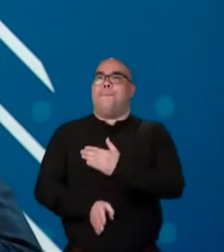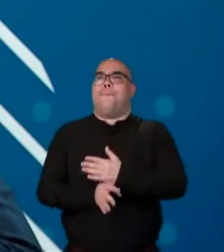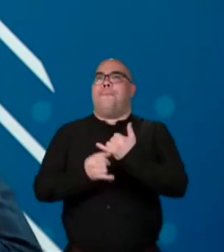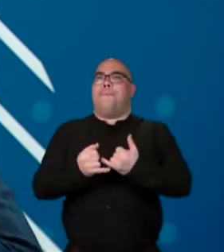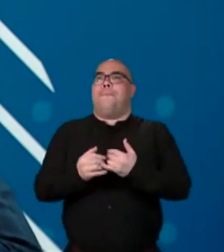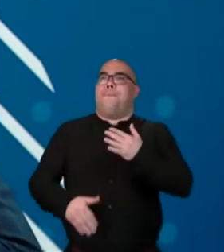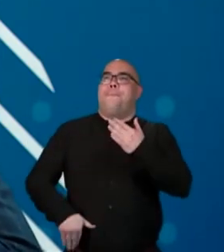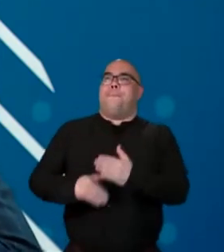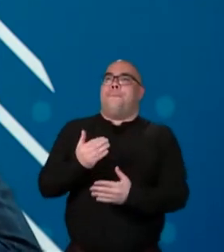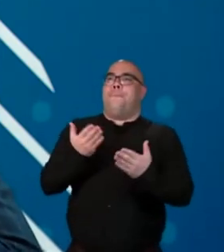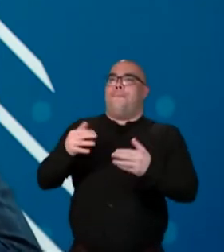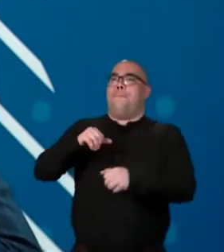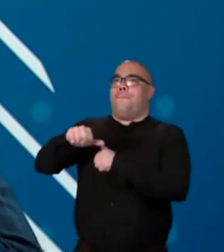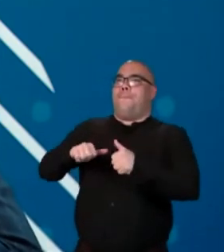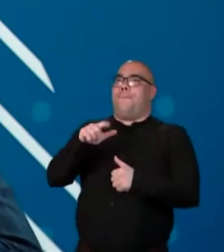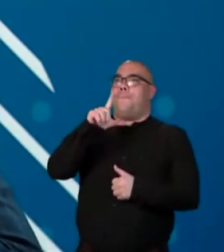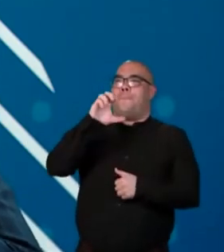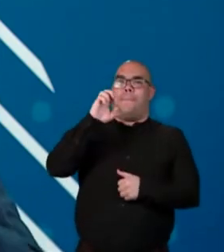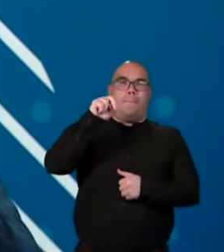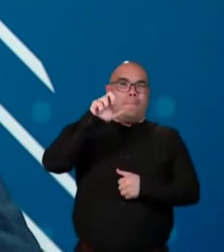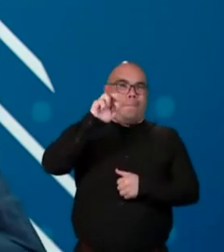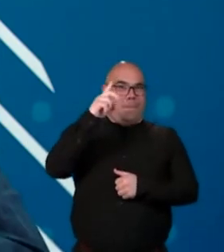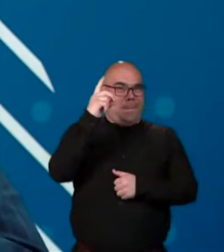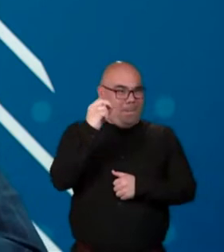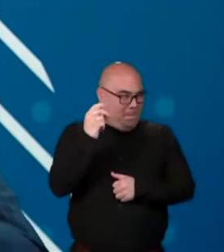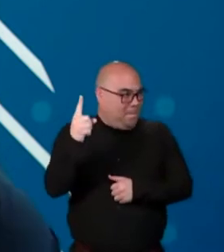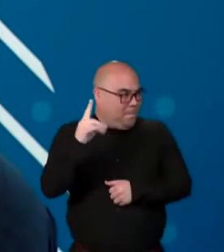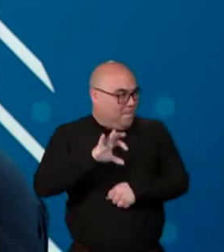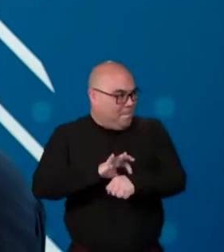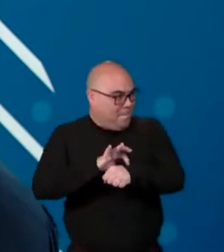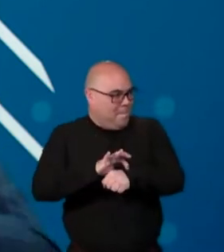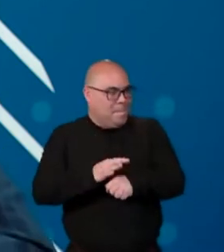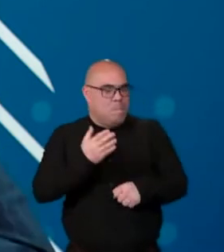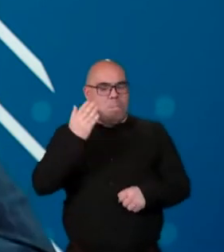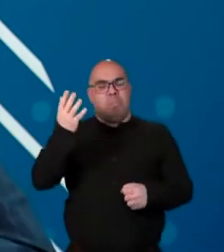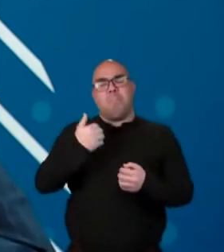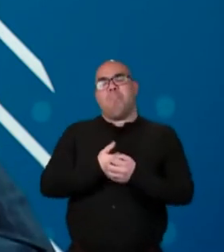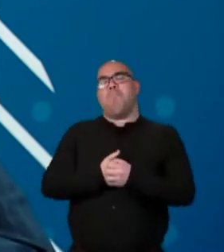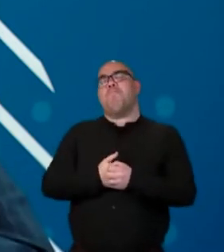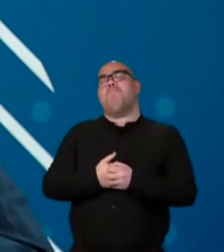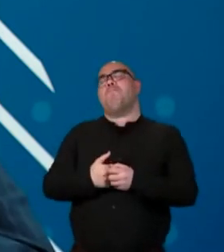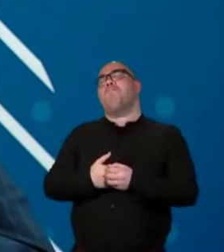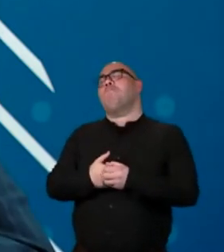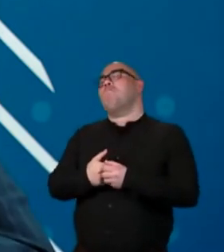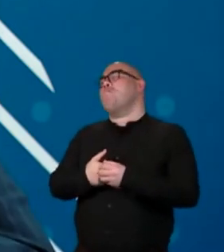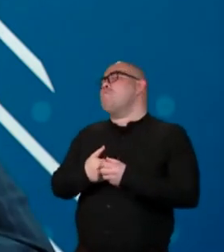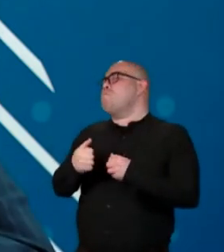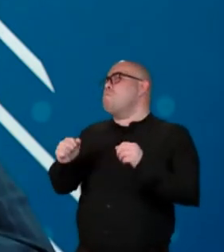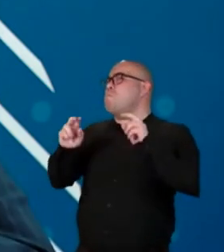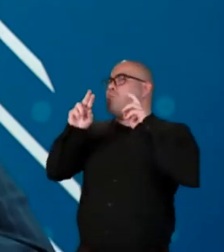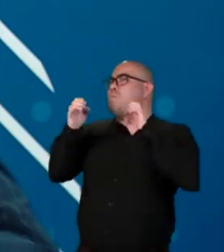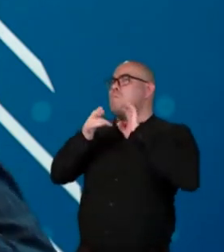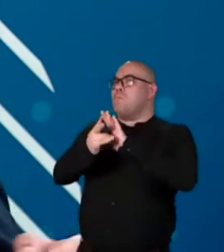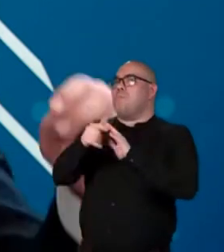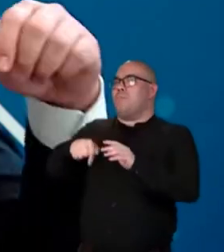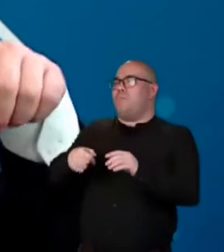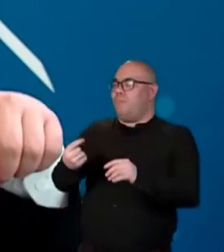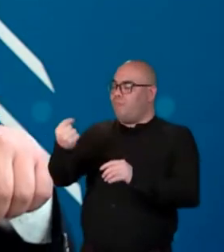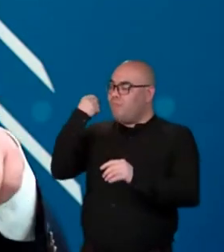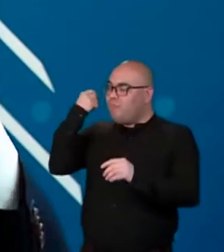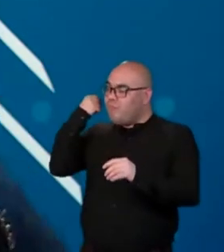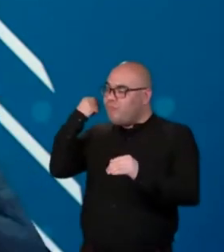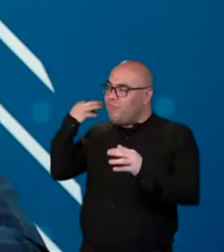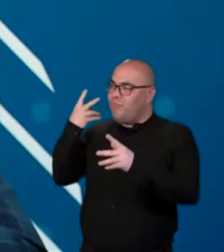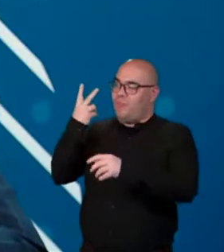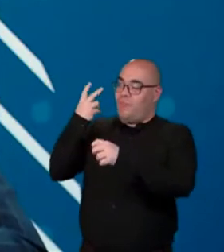rector leonardo uno de los temas que más ha cobrado relevancia en estos últimos años en estos